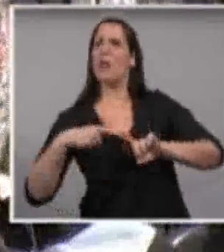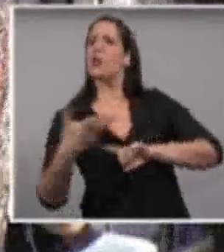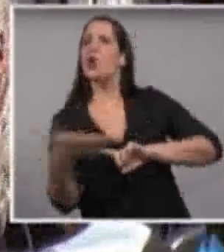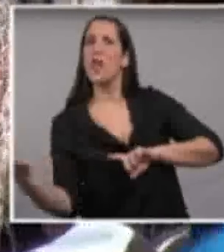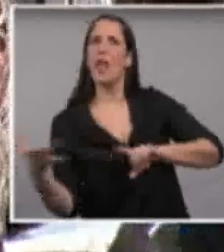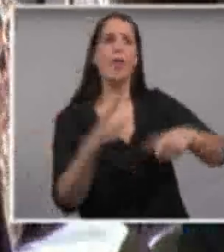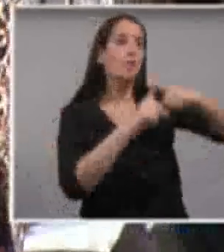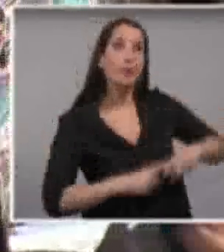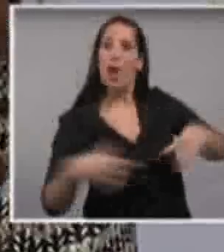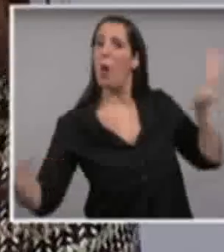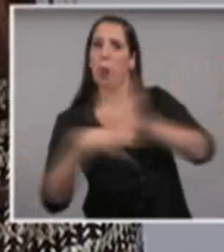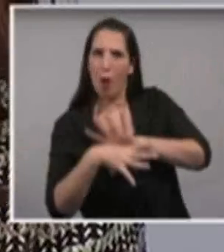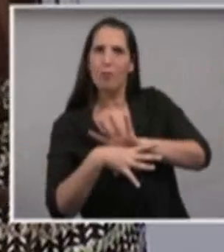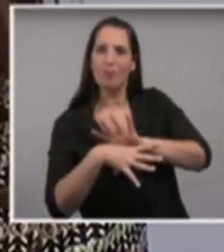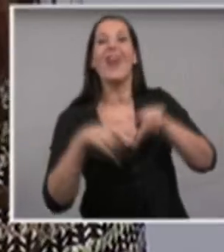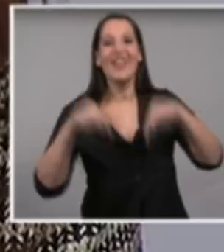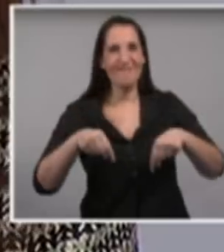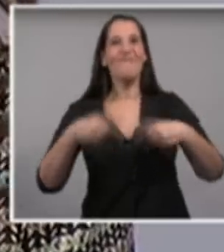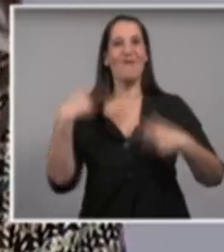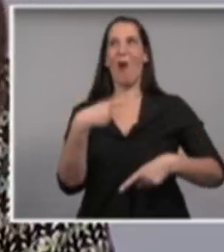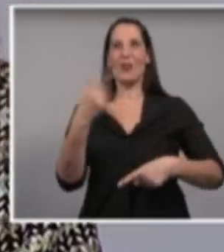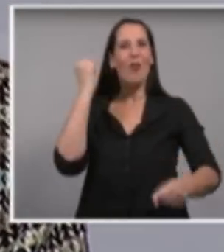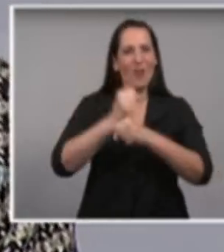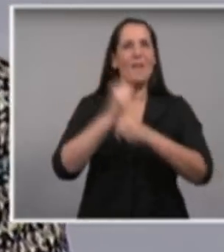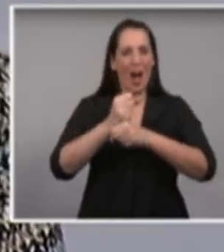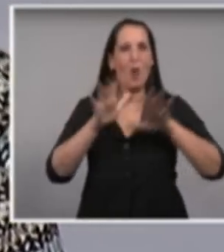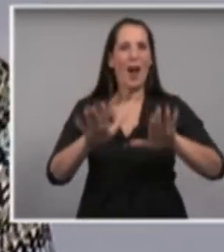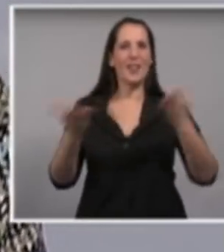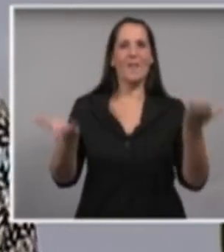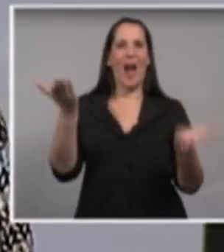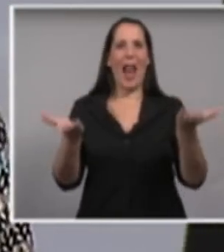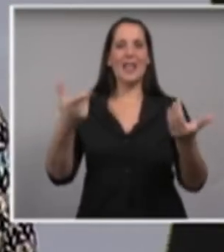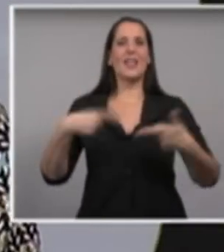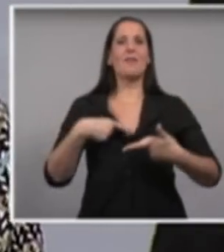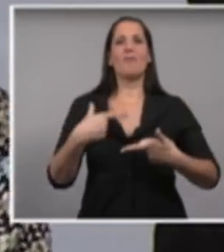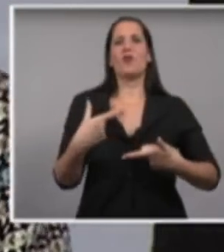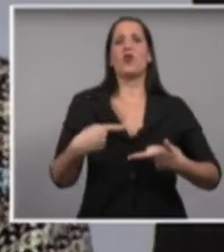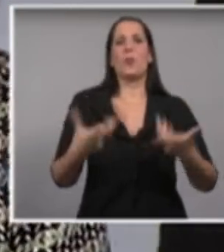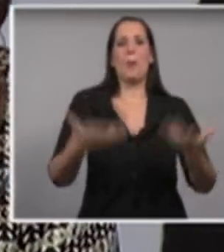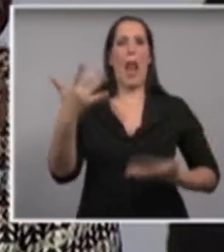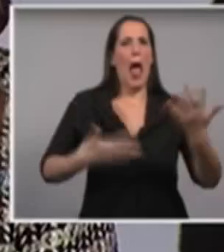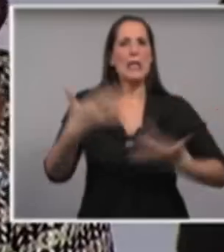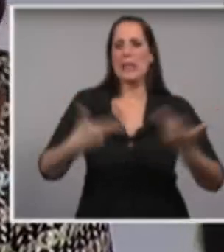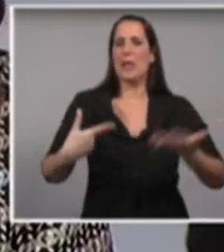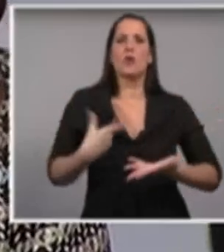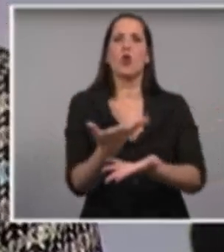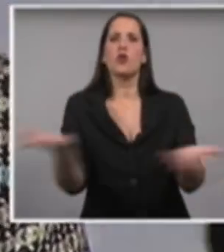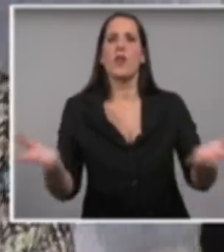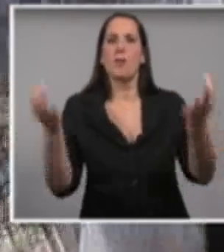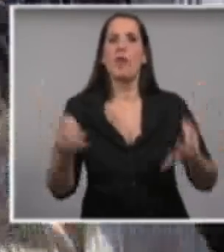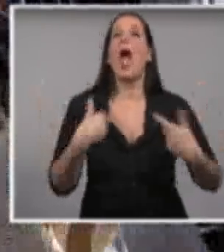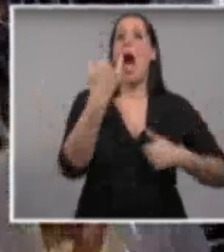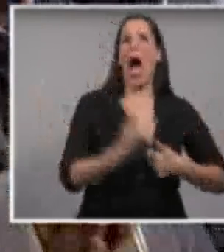este proyecto, cerrar el balance social. Falta mucho todavía. Tenemos columnas en el